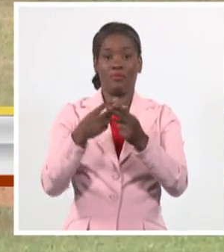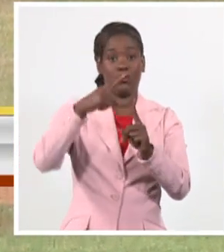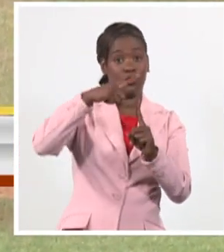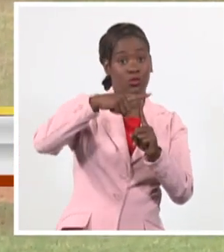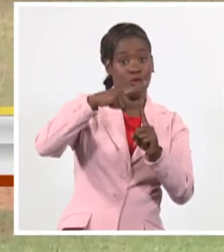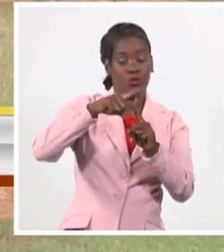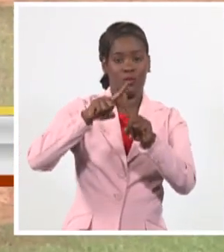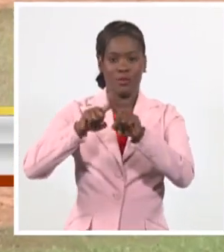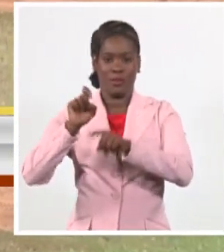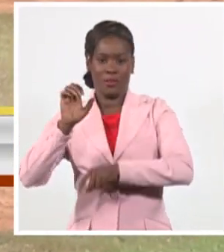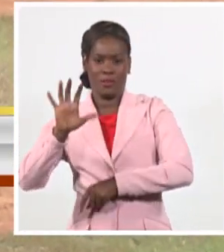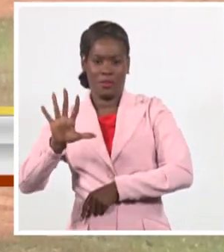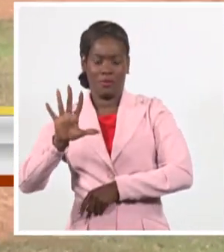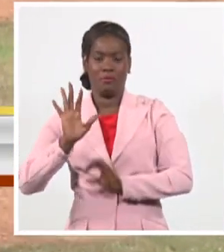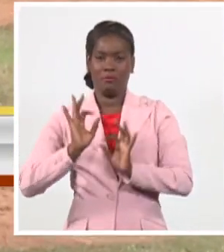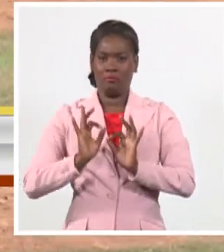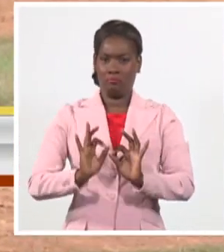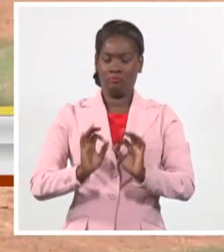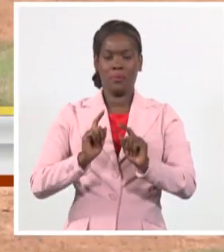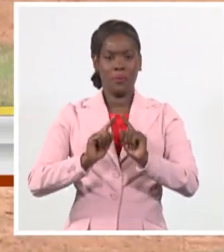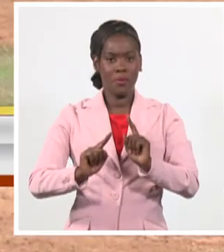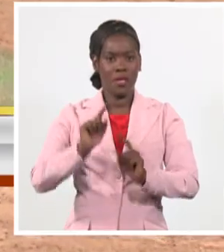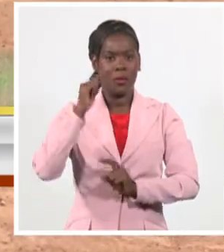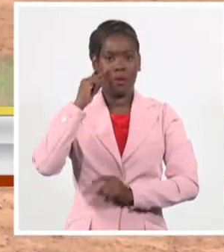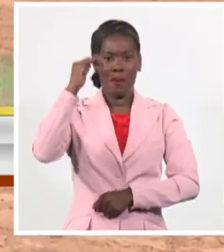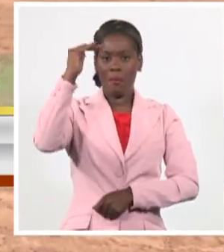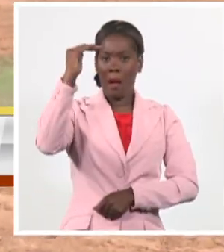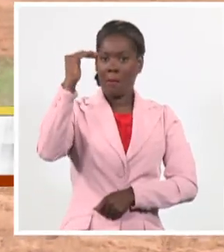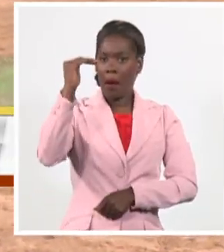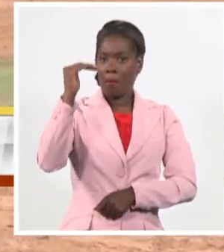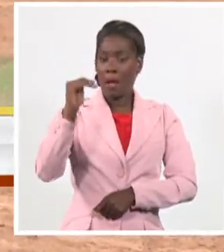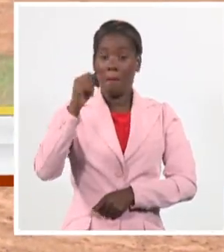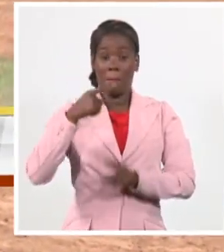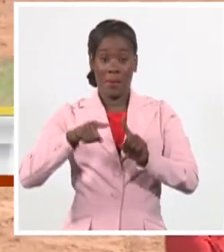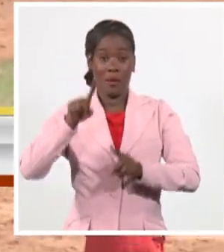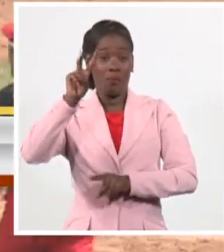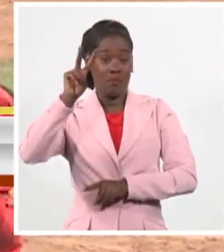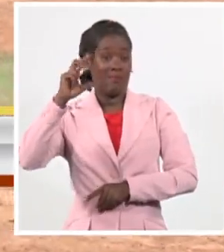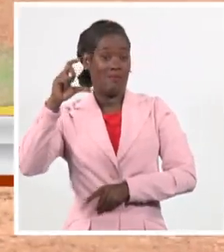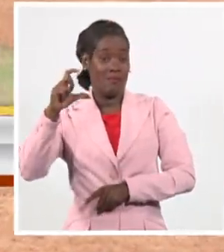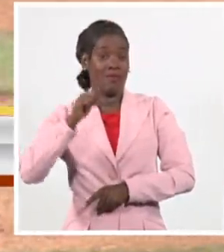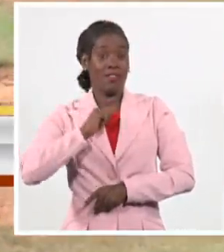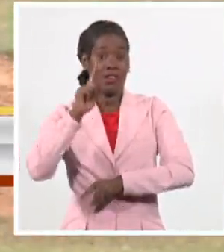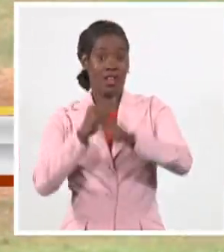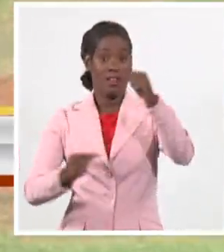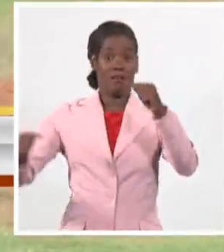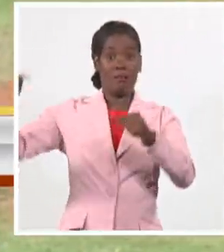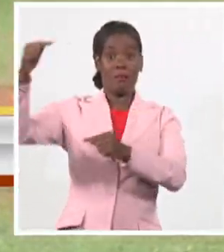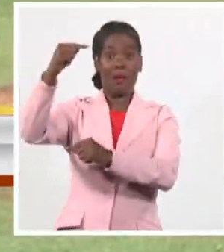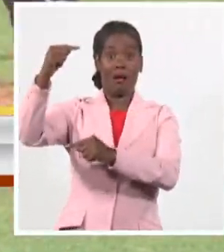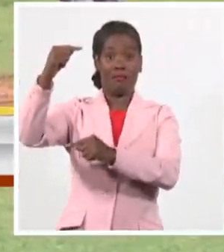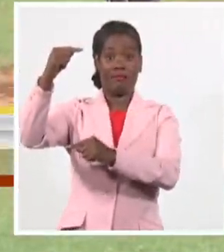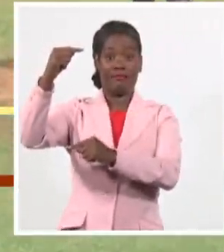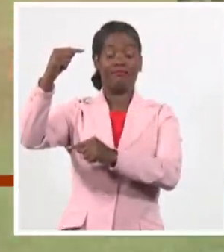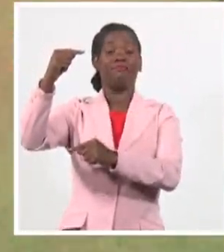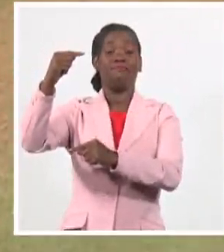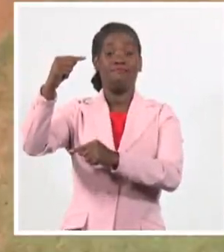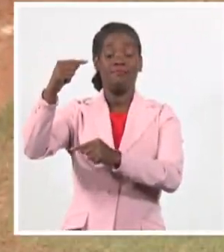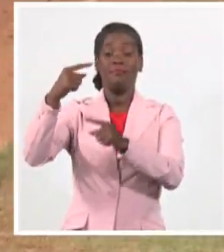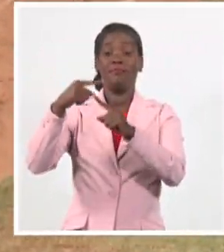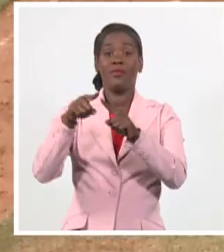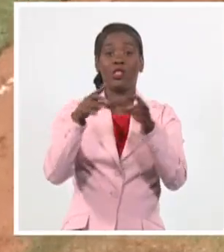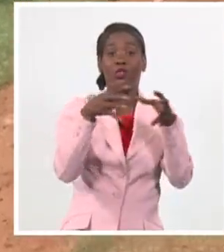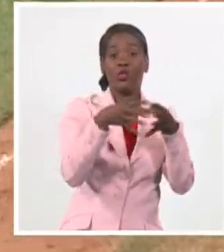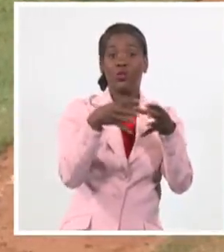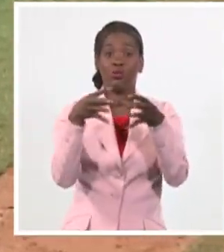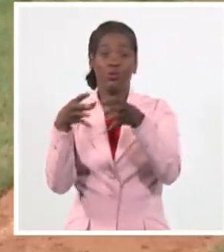5 juegos. En ambas ocasiones se ha coronado, mientras Villa Clara ansía conquistar su primer título. Ambos equipos reeditarán el duelo final